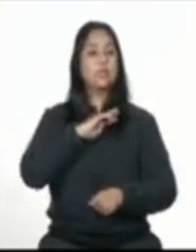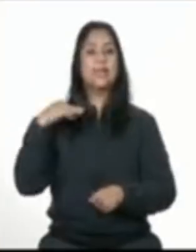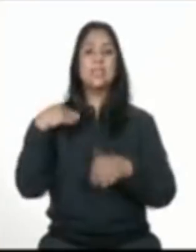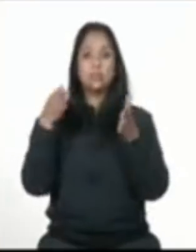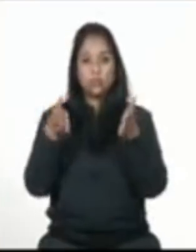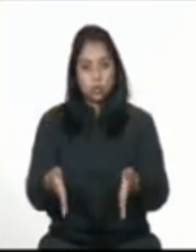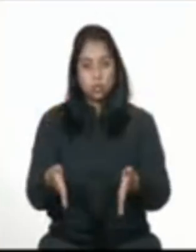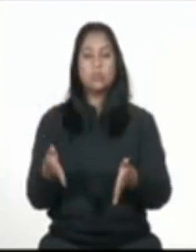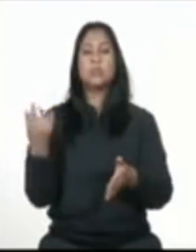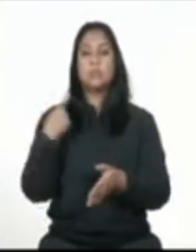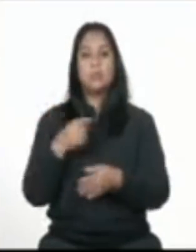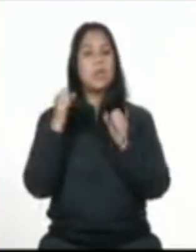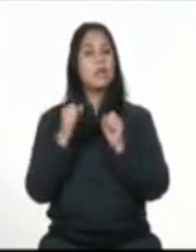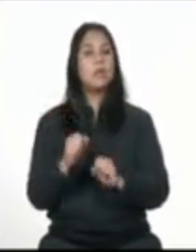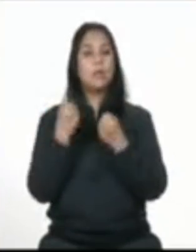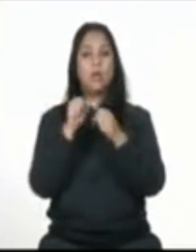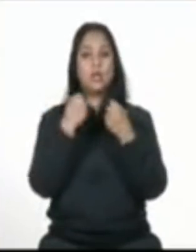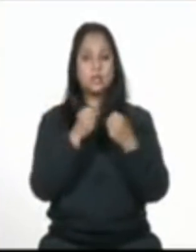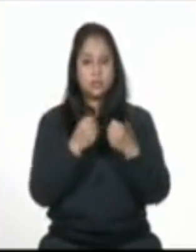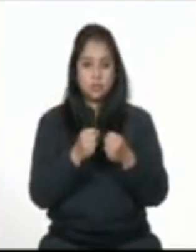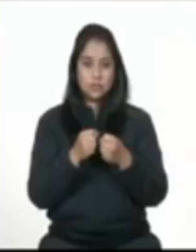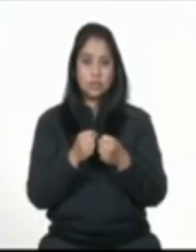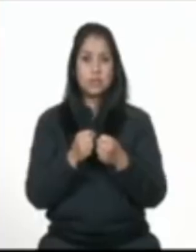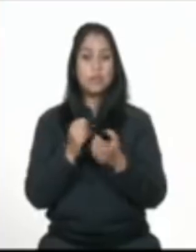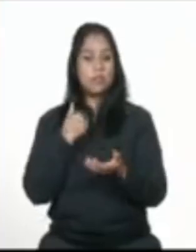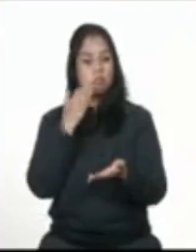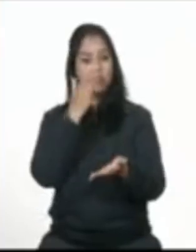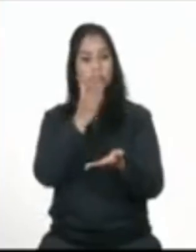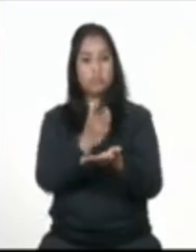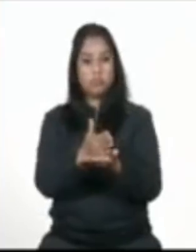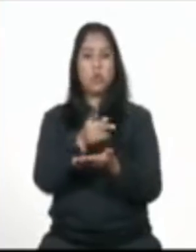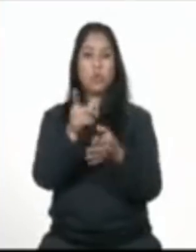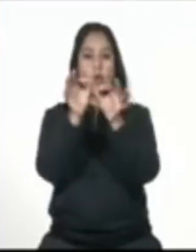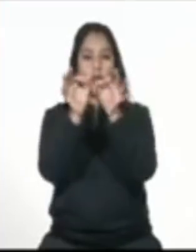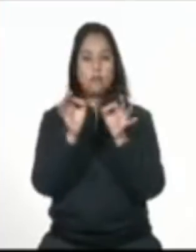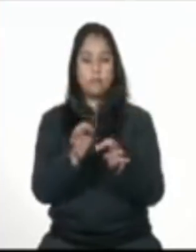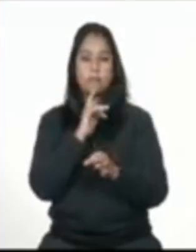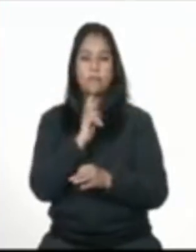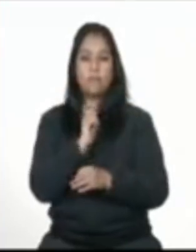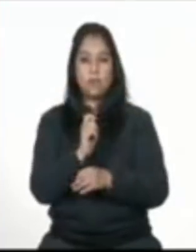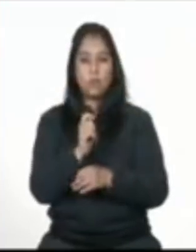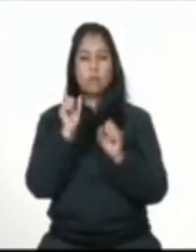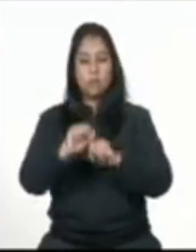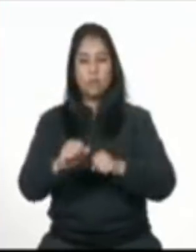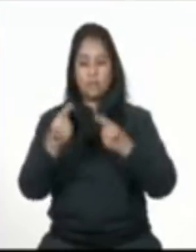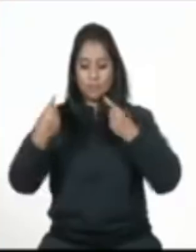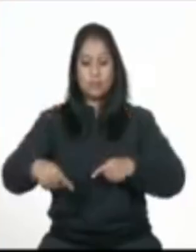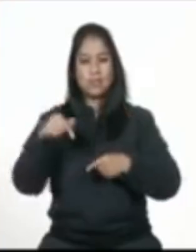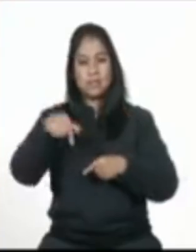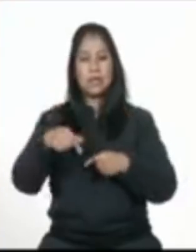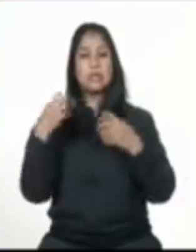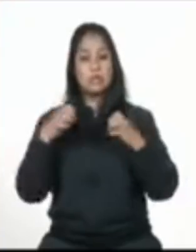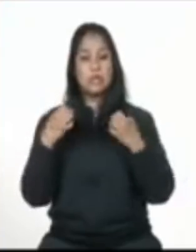ministerios, para que podamos hacer, que podamos llegar de una mejor manera a poder enfrentar esta crisis, pero